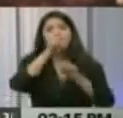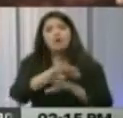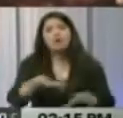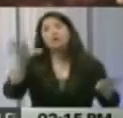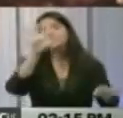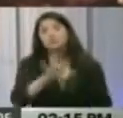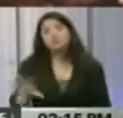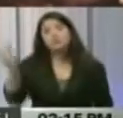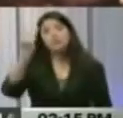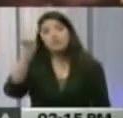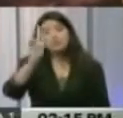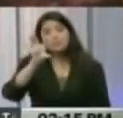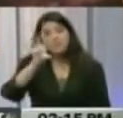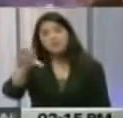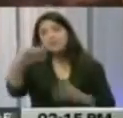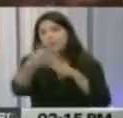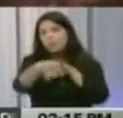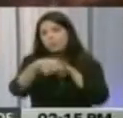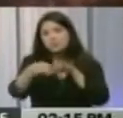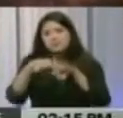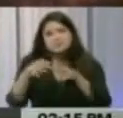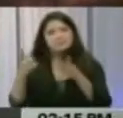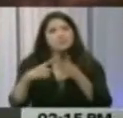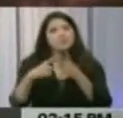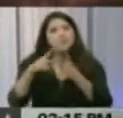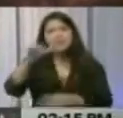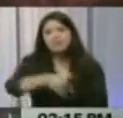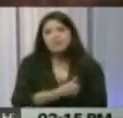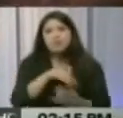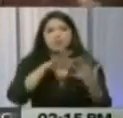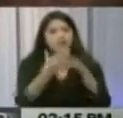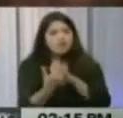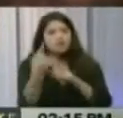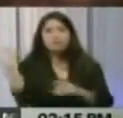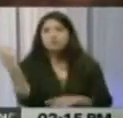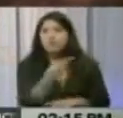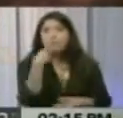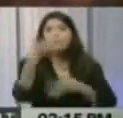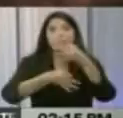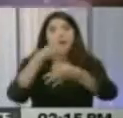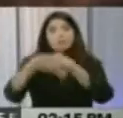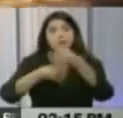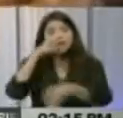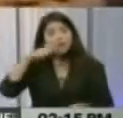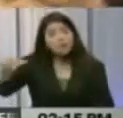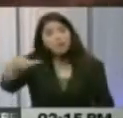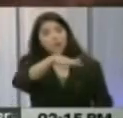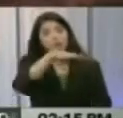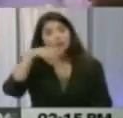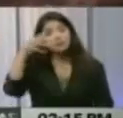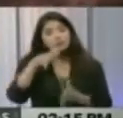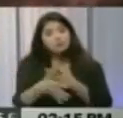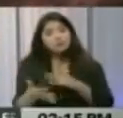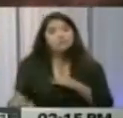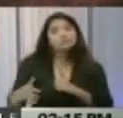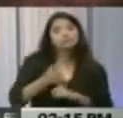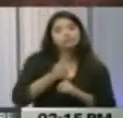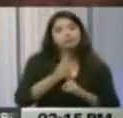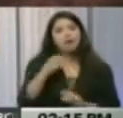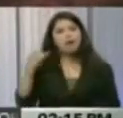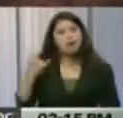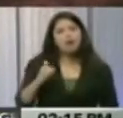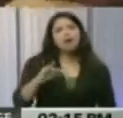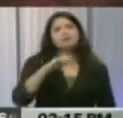el país, por todos los municipios, por todas las aldeas y por todos los barrios, para explicar a nuestro pueblo el alcance que tiene